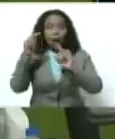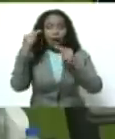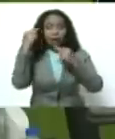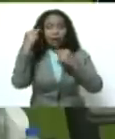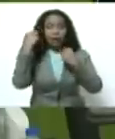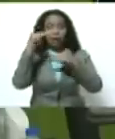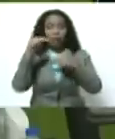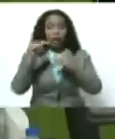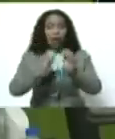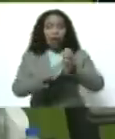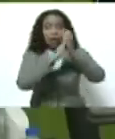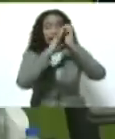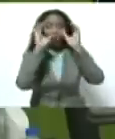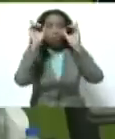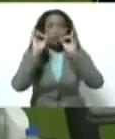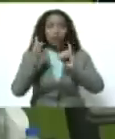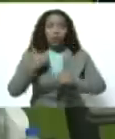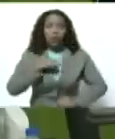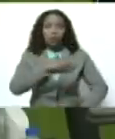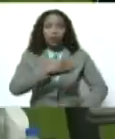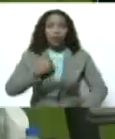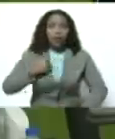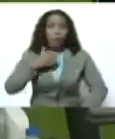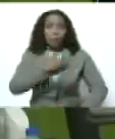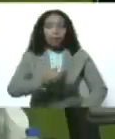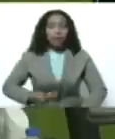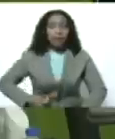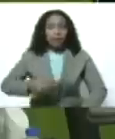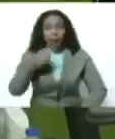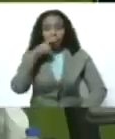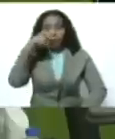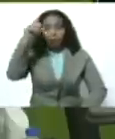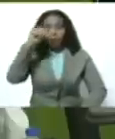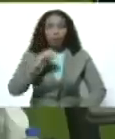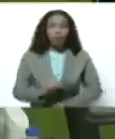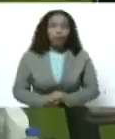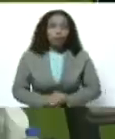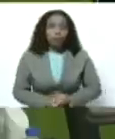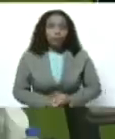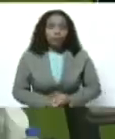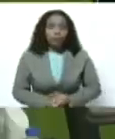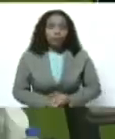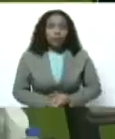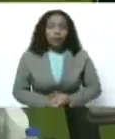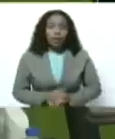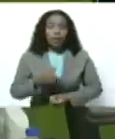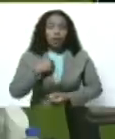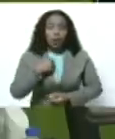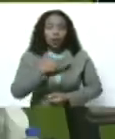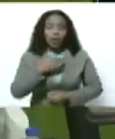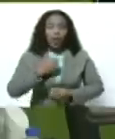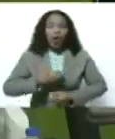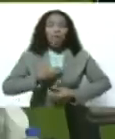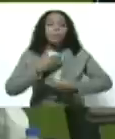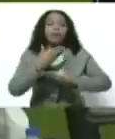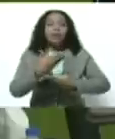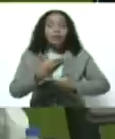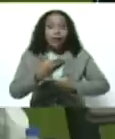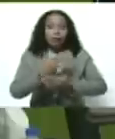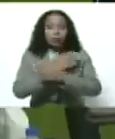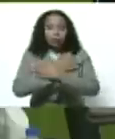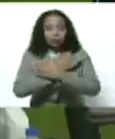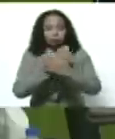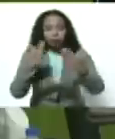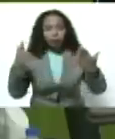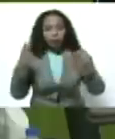liderazgo y decisión de nuestro querido presidente, el señor Nicolás Maduro, y expreso nuestra solidaridad con él.